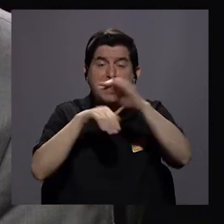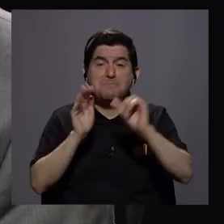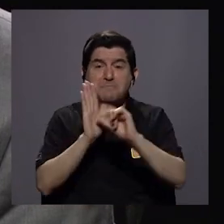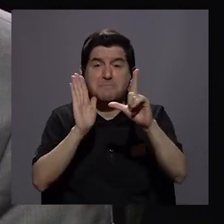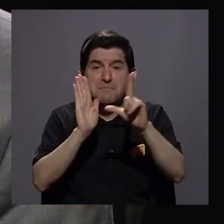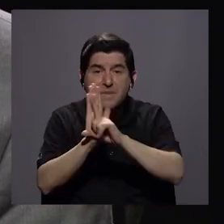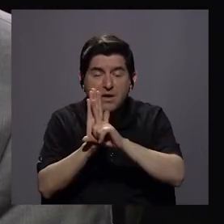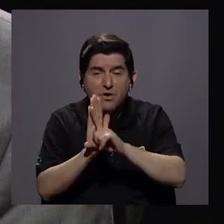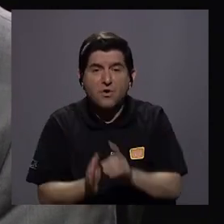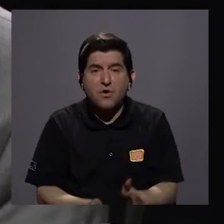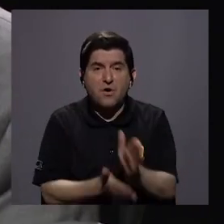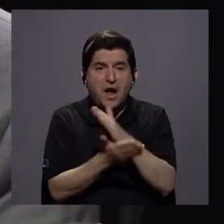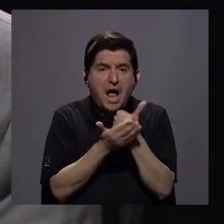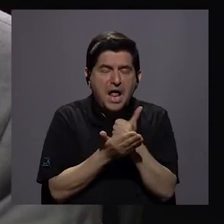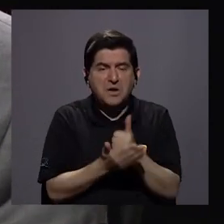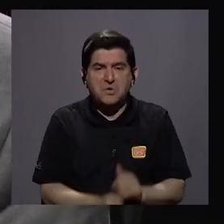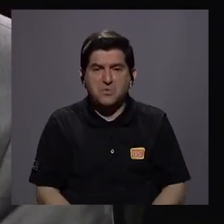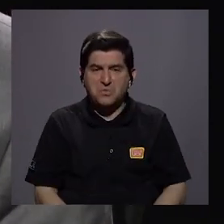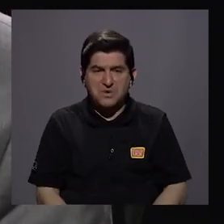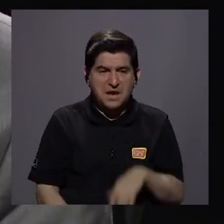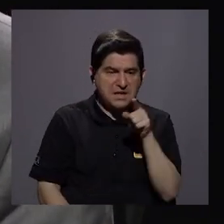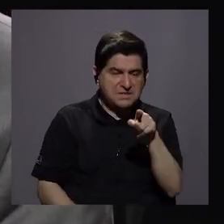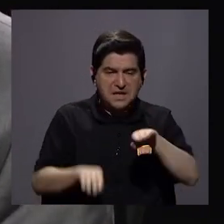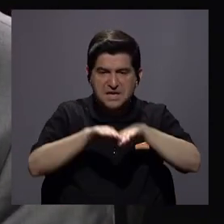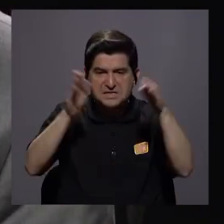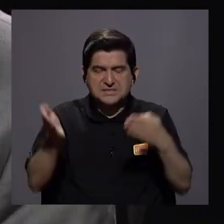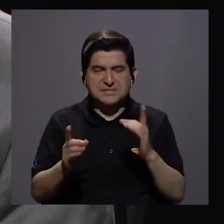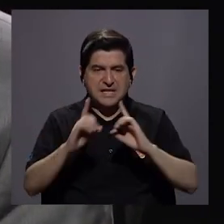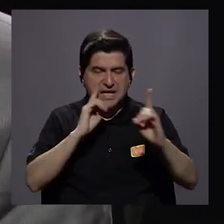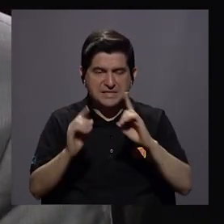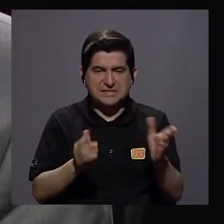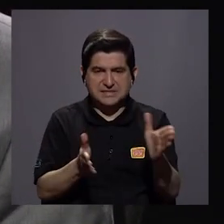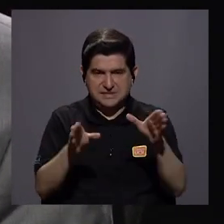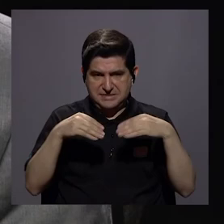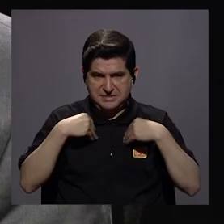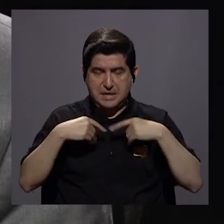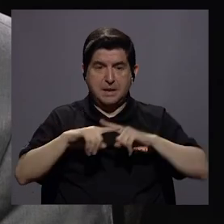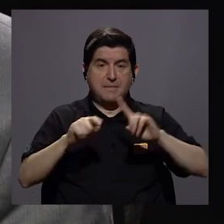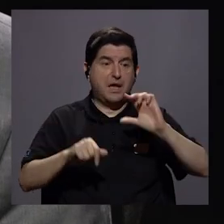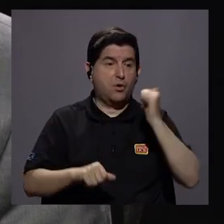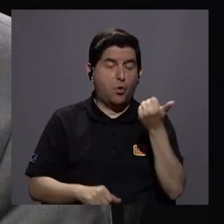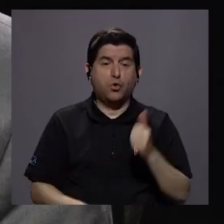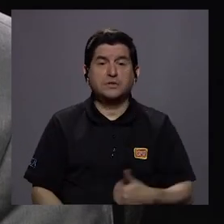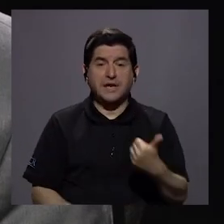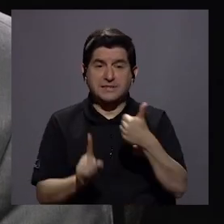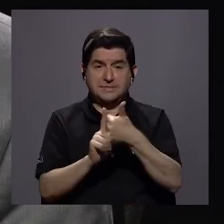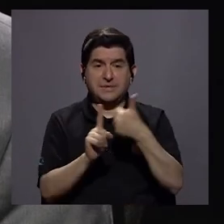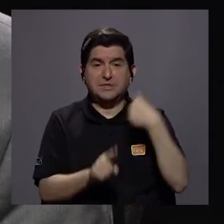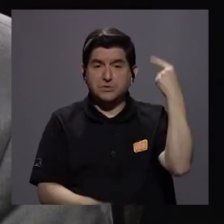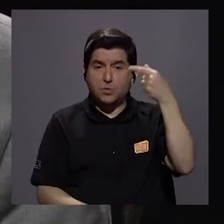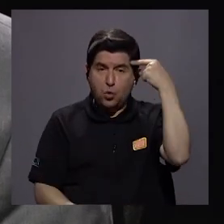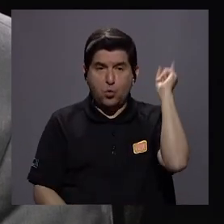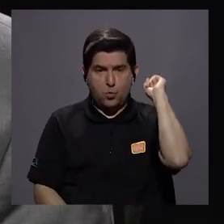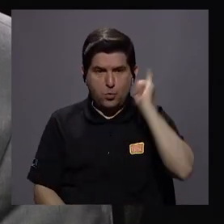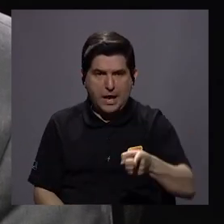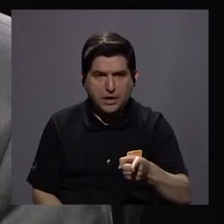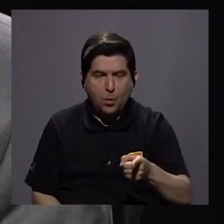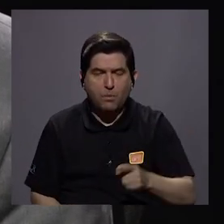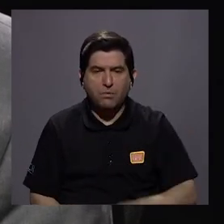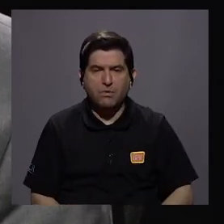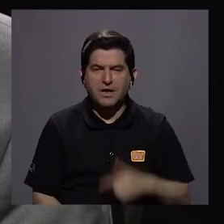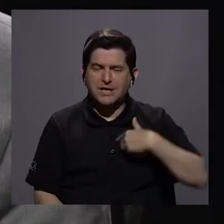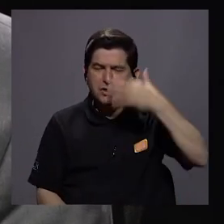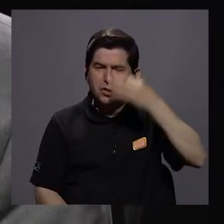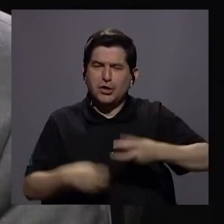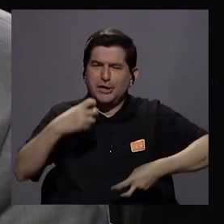Legislativa, algunas fueron tomadas de esas mesas de diálogo, pero otras fueron impuestas por el mismo gobierno. Y ahí es donde creo